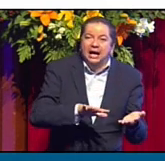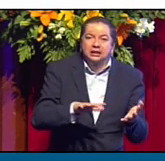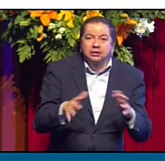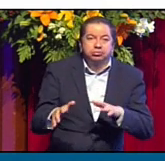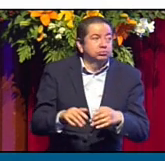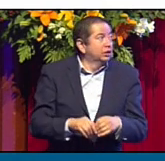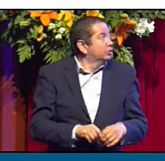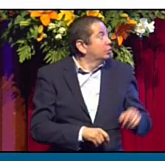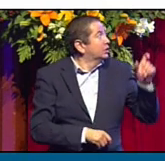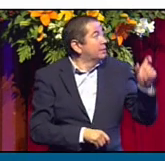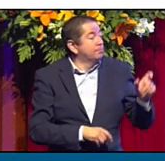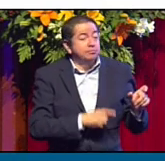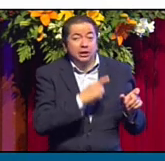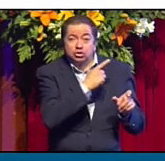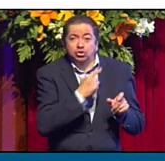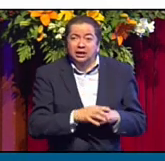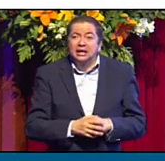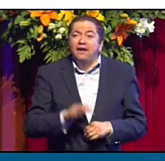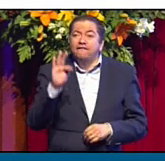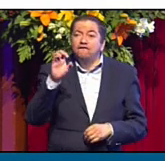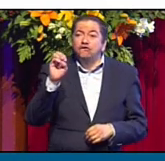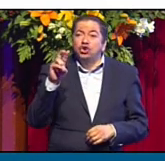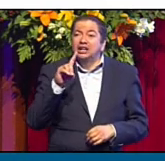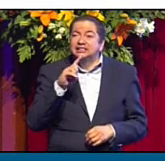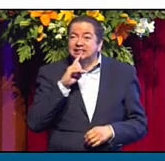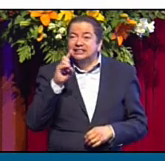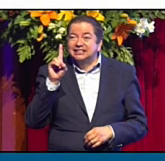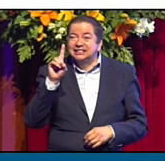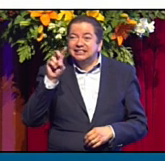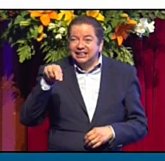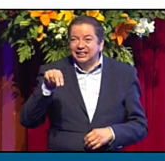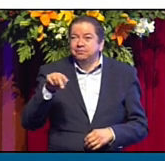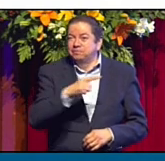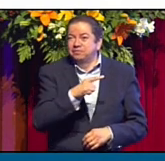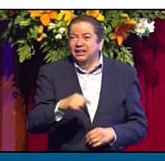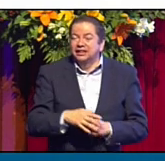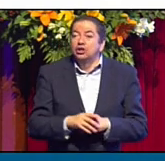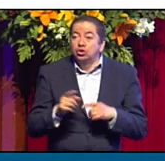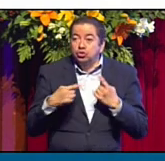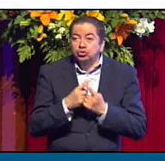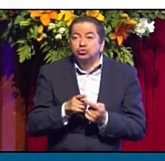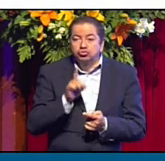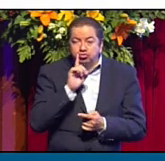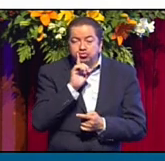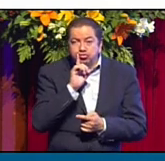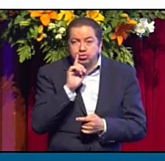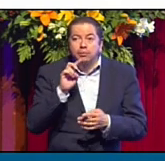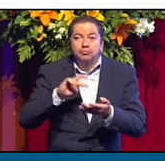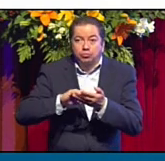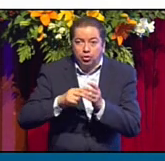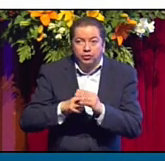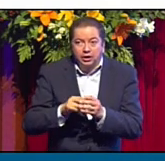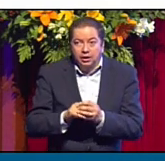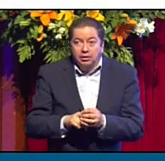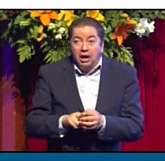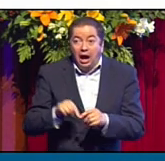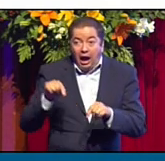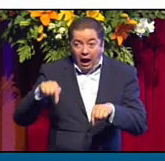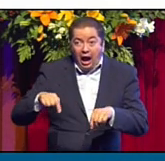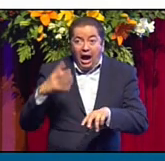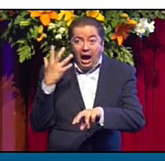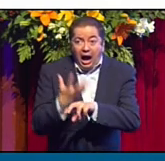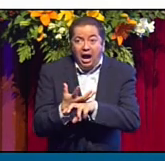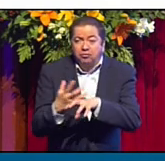muy atractivo, ¿no? Forestín se llama ese muchacho, ¿no? Nosotros tenemos problemas. Aquí hay incendio en nuestra comuna. No tanto, y